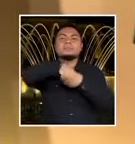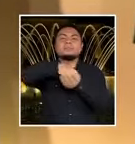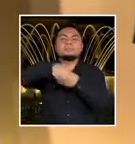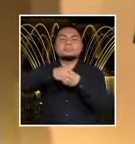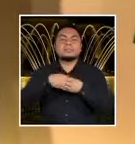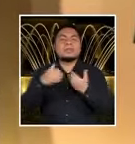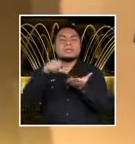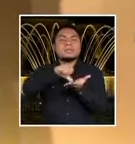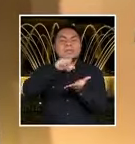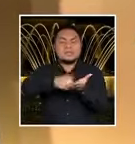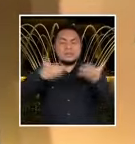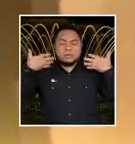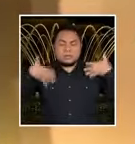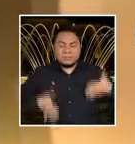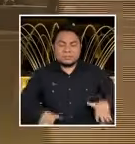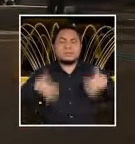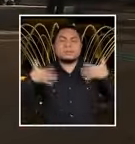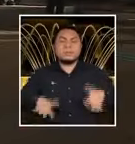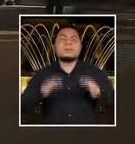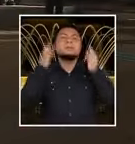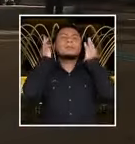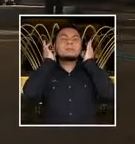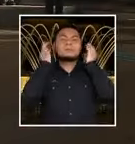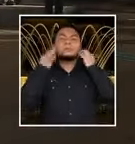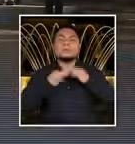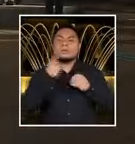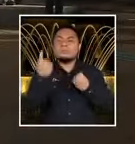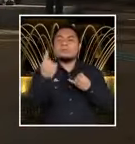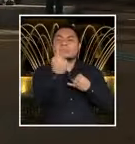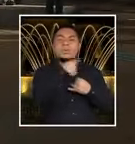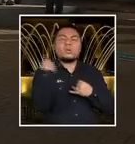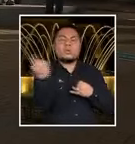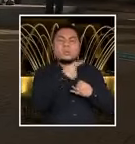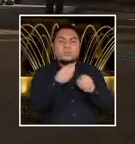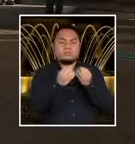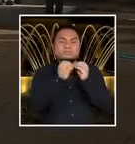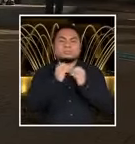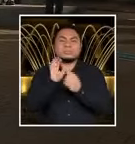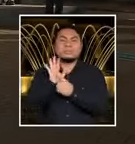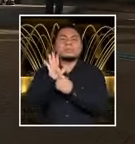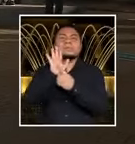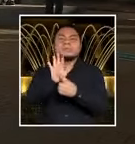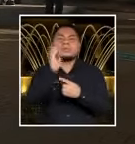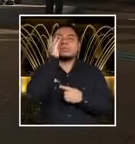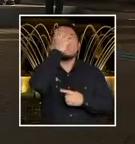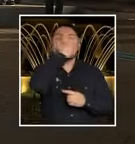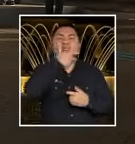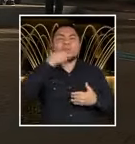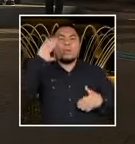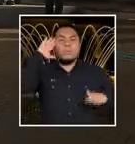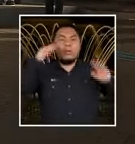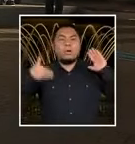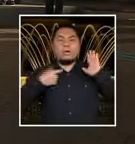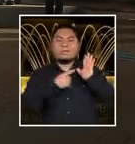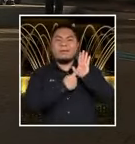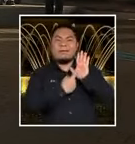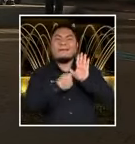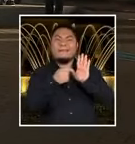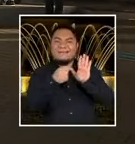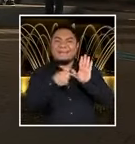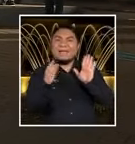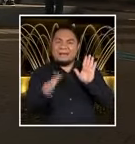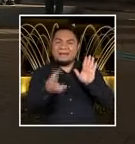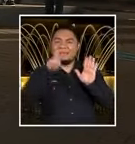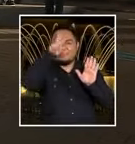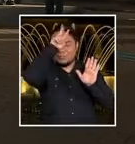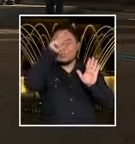sector textil, del sector orfebrería, para poder mostrar esa linda moda que tenemos y la riqueza